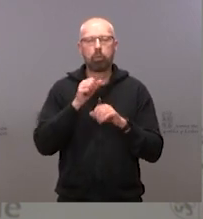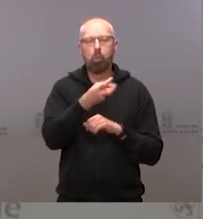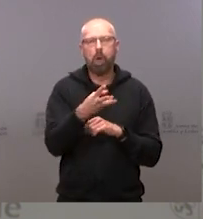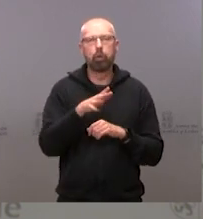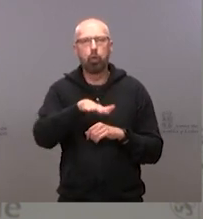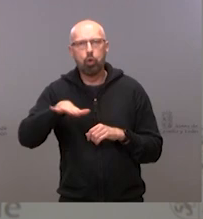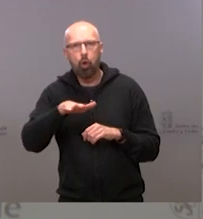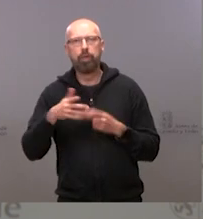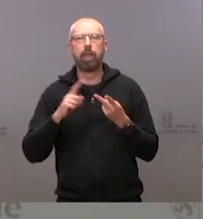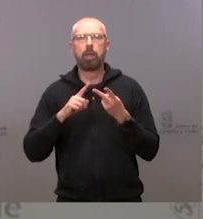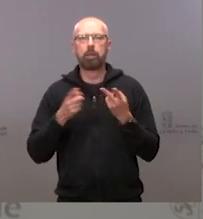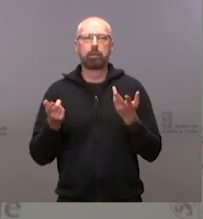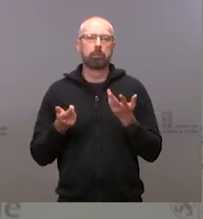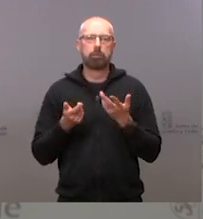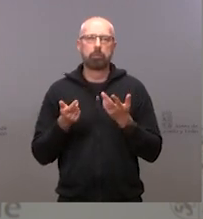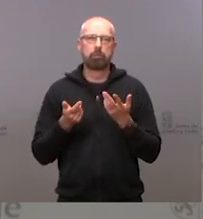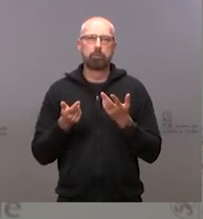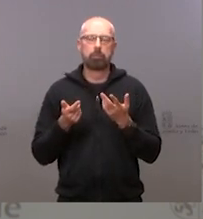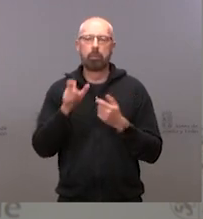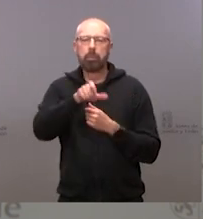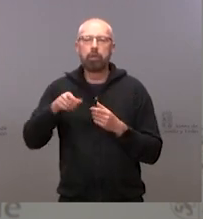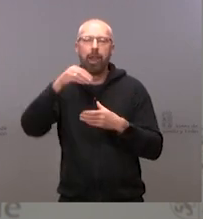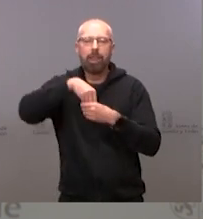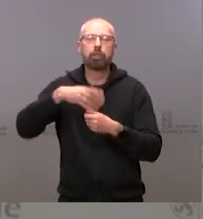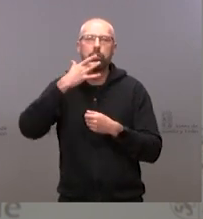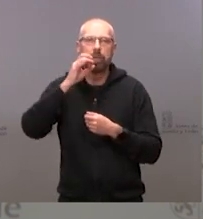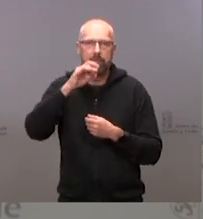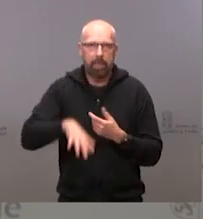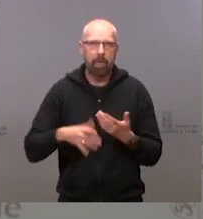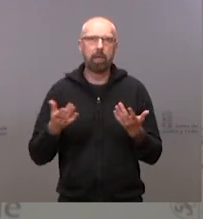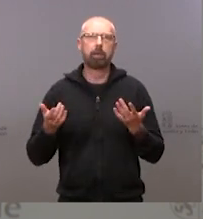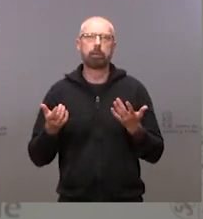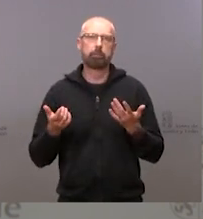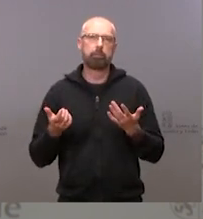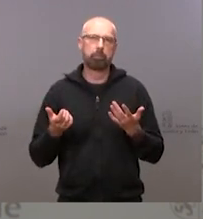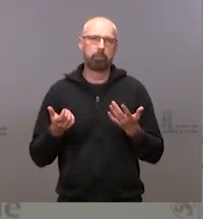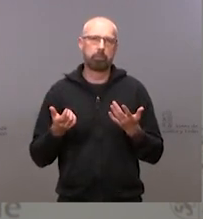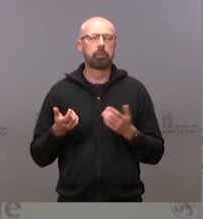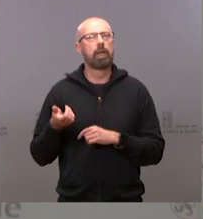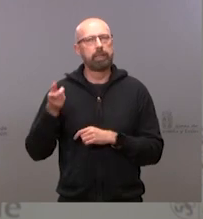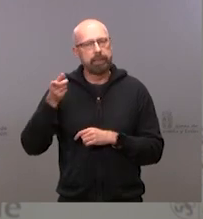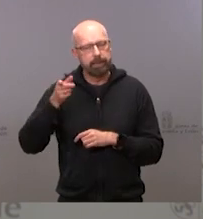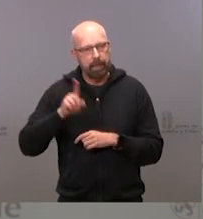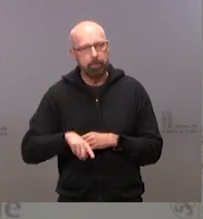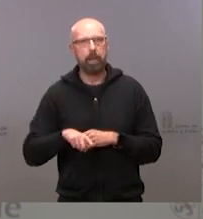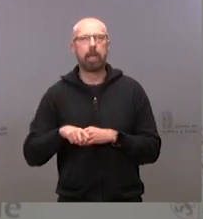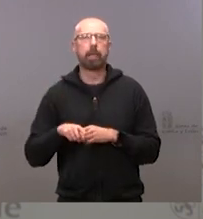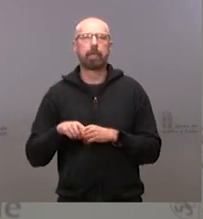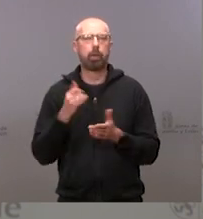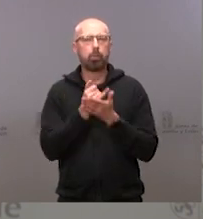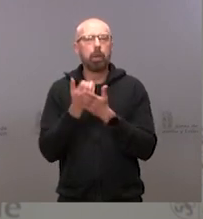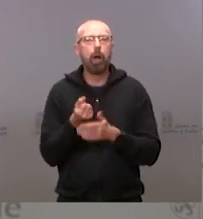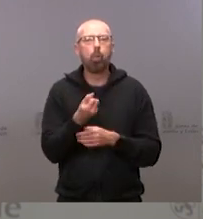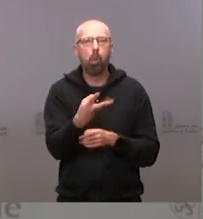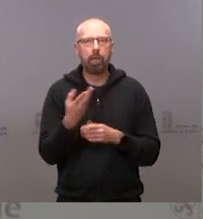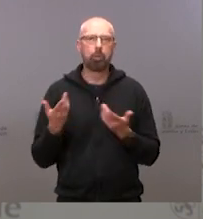lugares donde va a ir el personal que se va a utilizar también el número de tests del